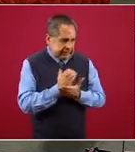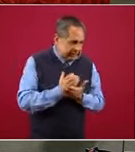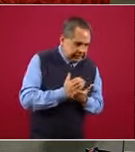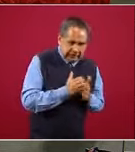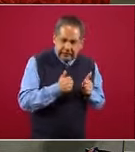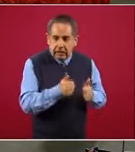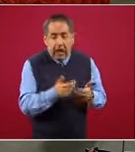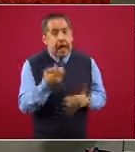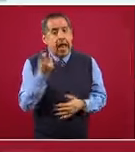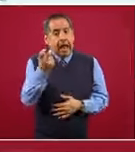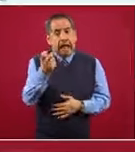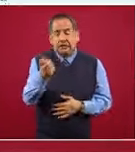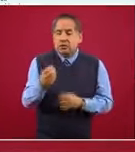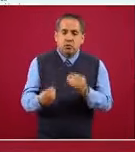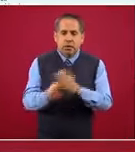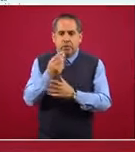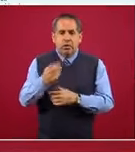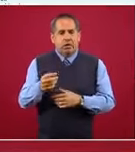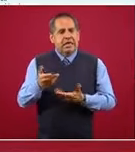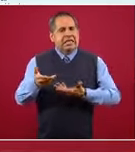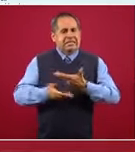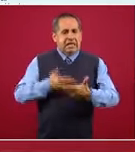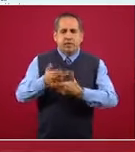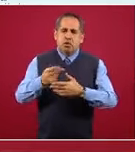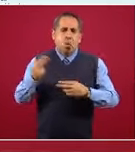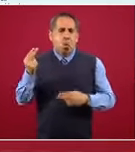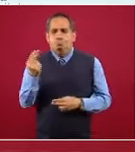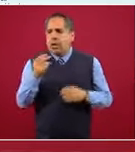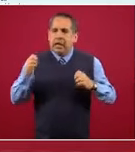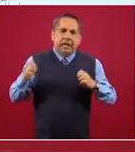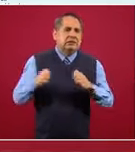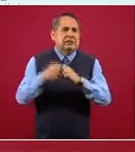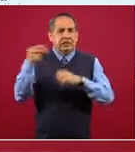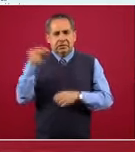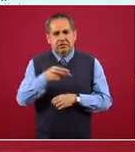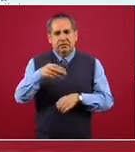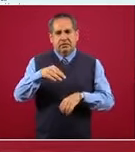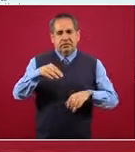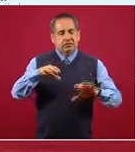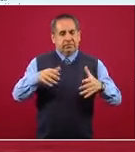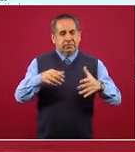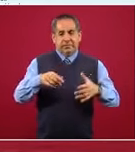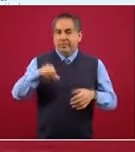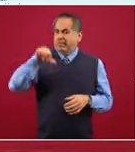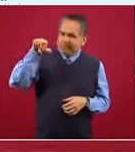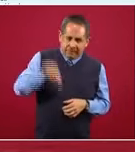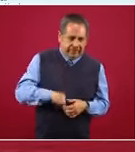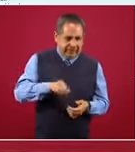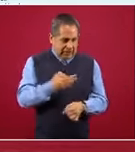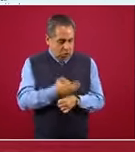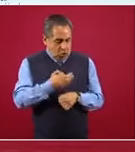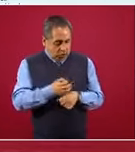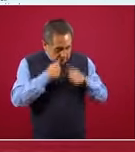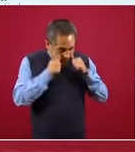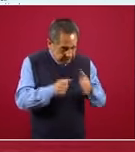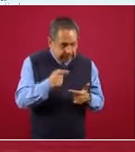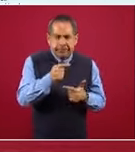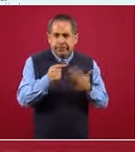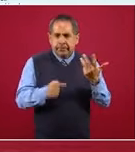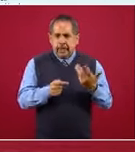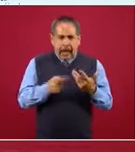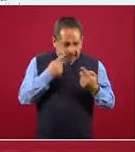sistemas que son una red coordinada de servicios de urgencias, emergencias y regulación médica, que es el acto por el que se obtienen todos los